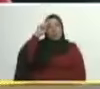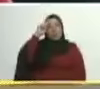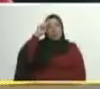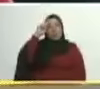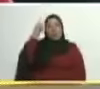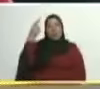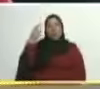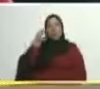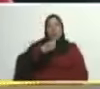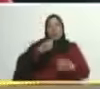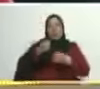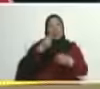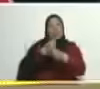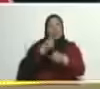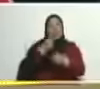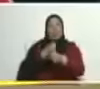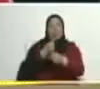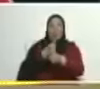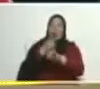Era un piloto,